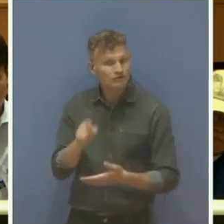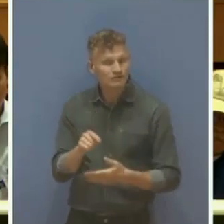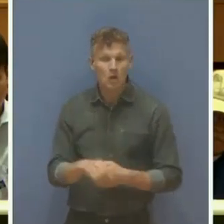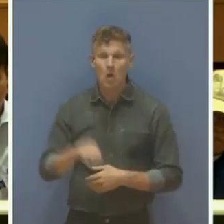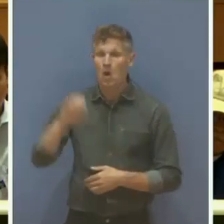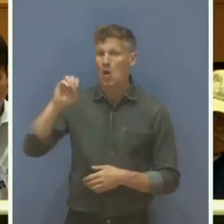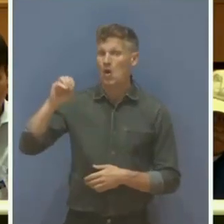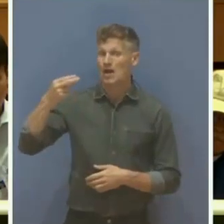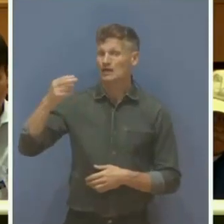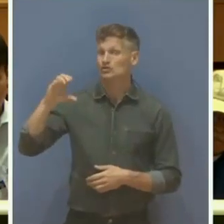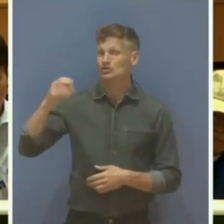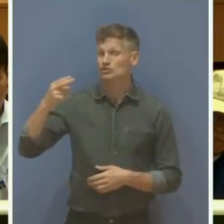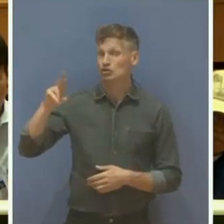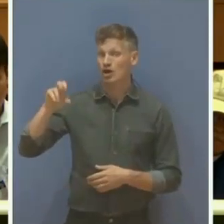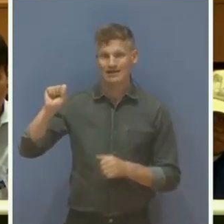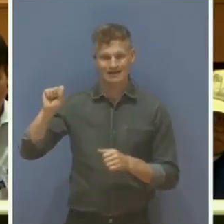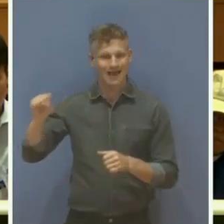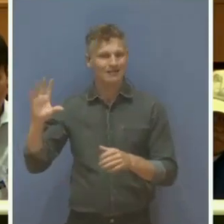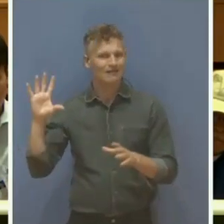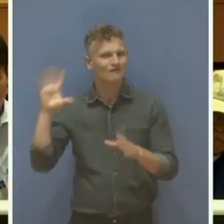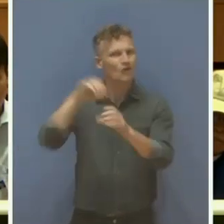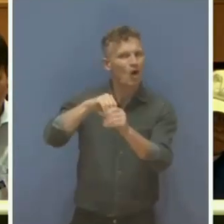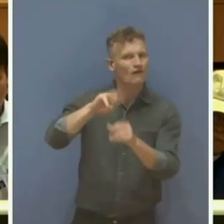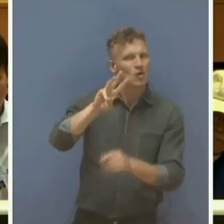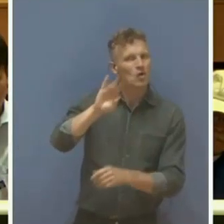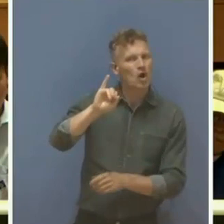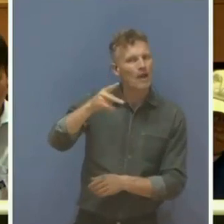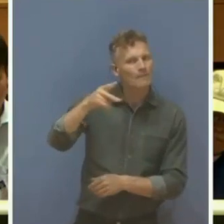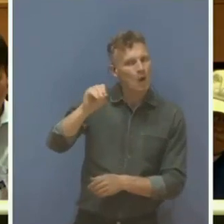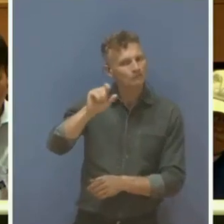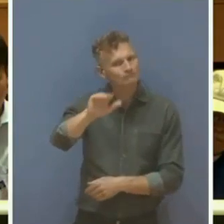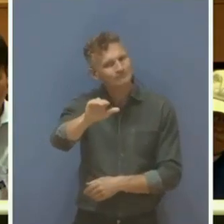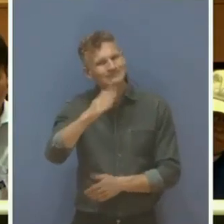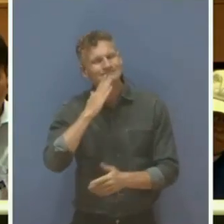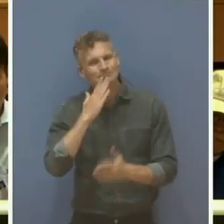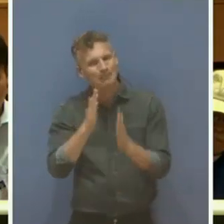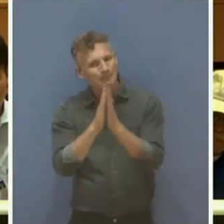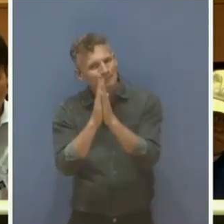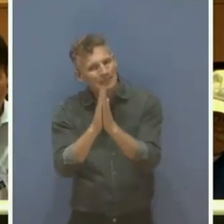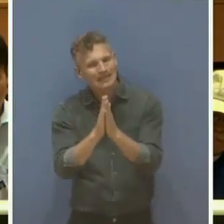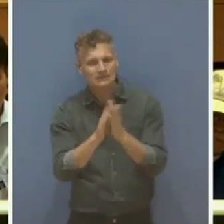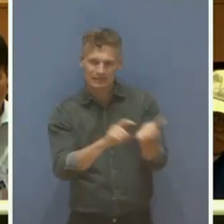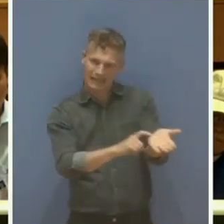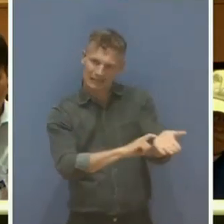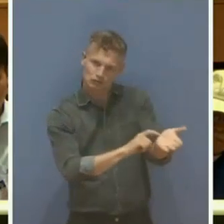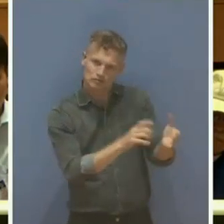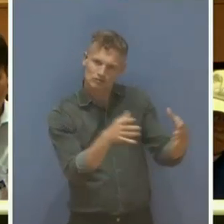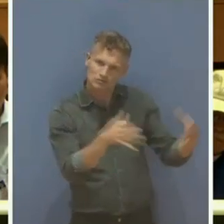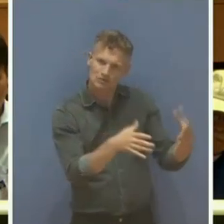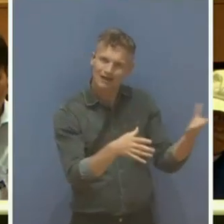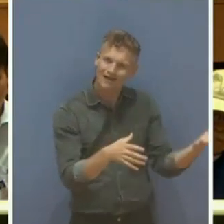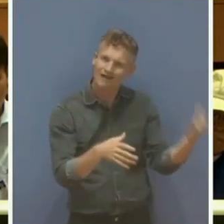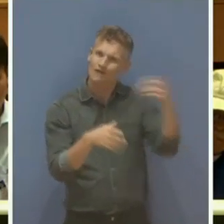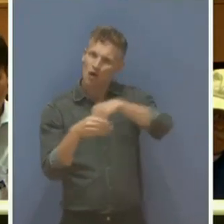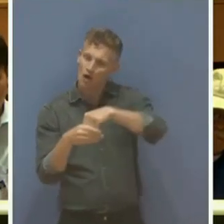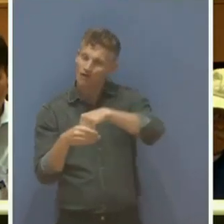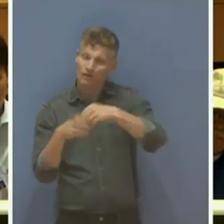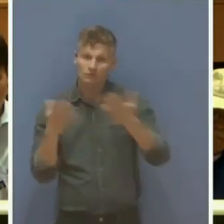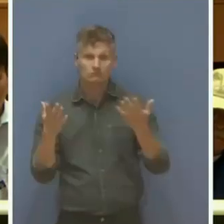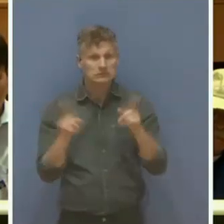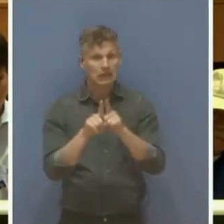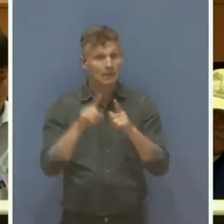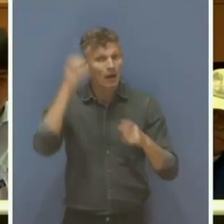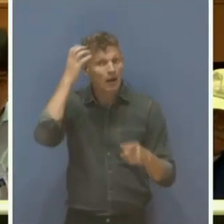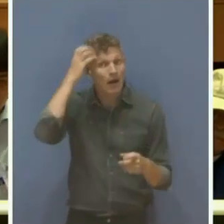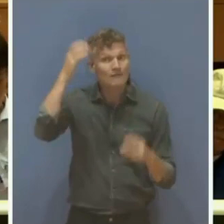involucrarse ellas y ellos y sus pueblos en las discusiones. A nivel nacional, sería posible coordinar con las organizaciones de pueblos